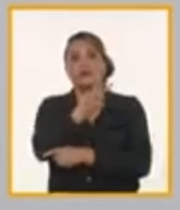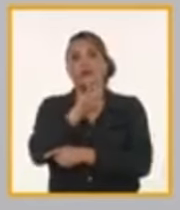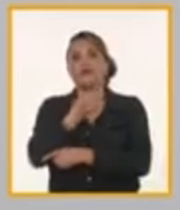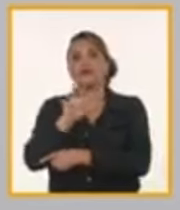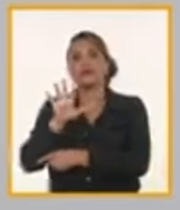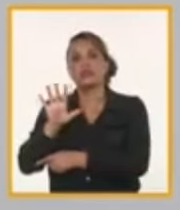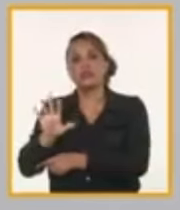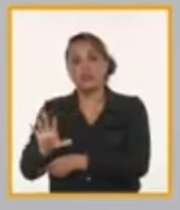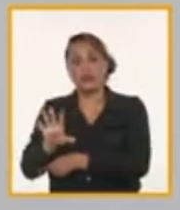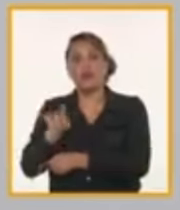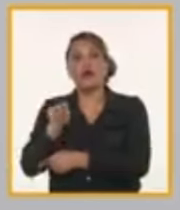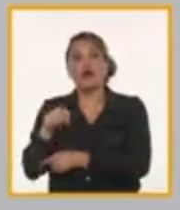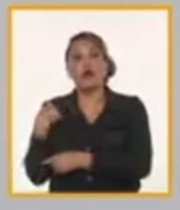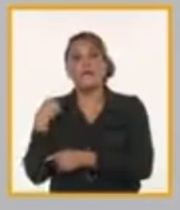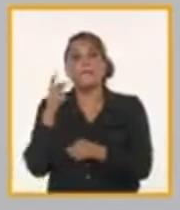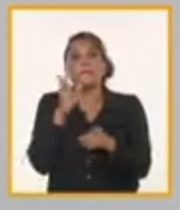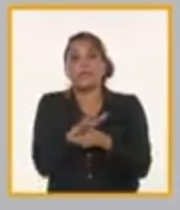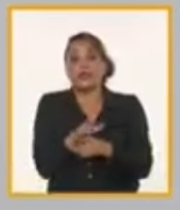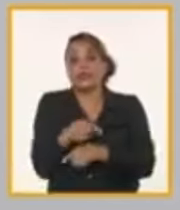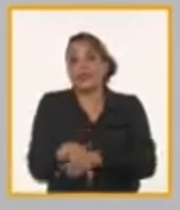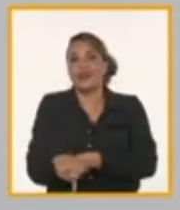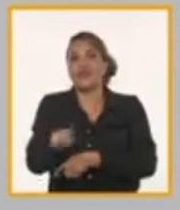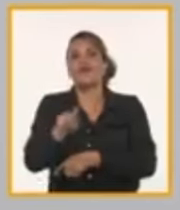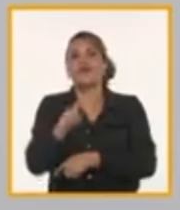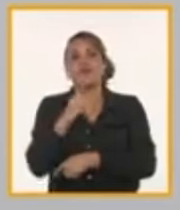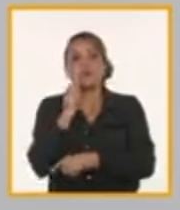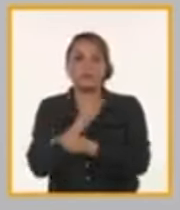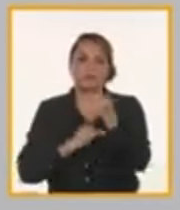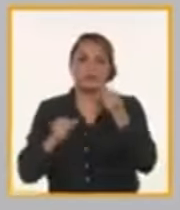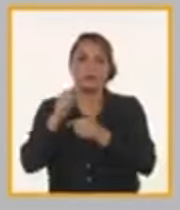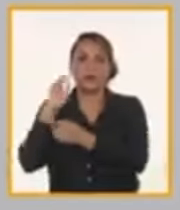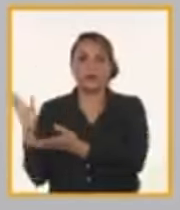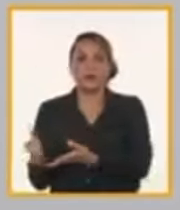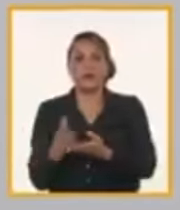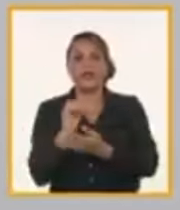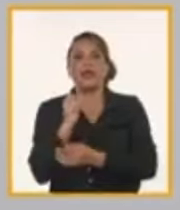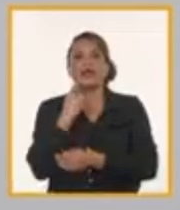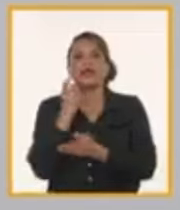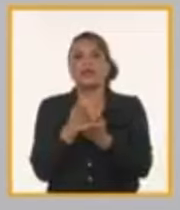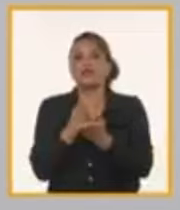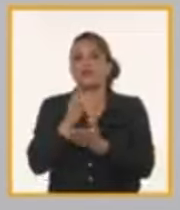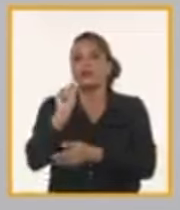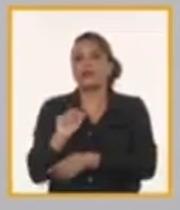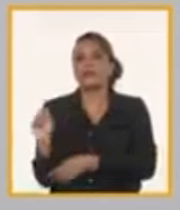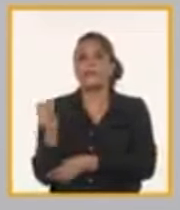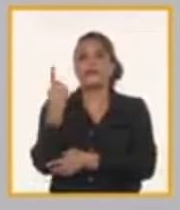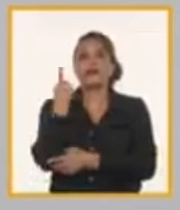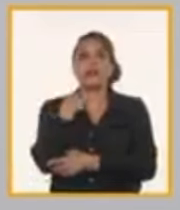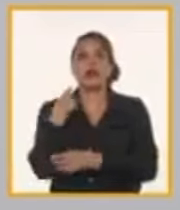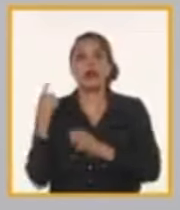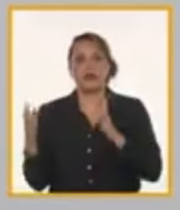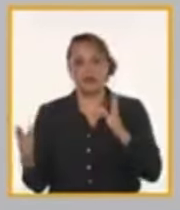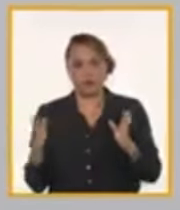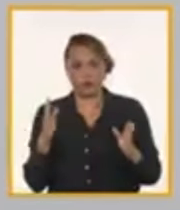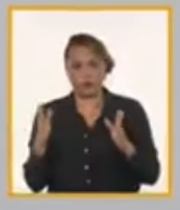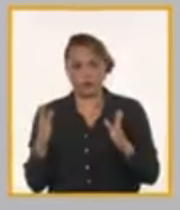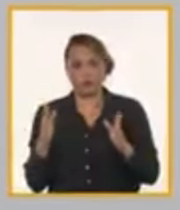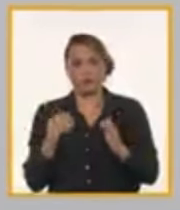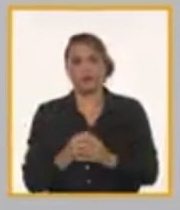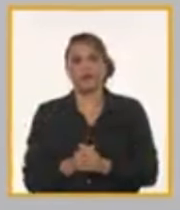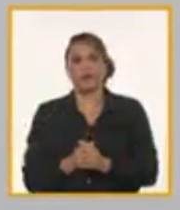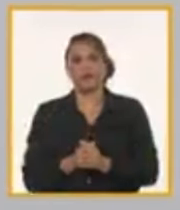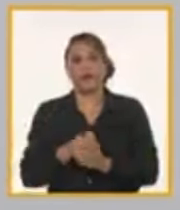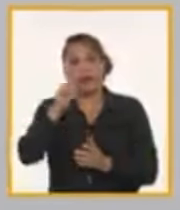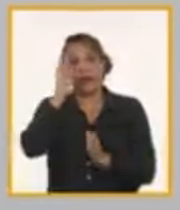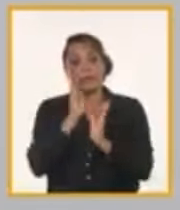a arribar con la bienvenida a los estudiantes de primer año el próximo lunes 16 de septiembre va a ser un curso exitoso para el